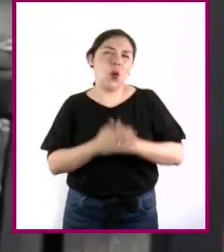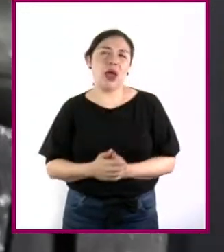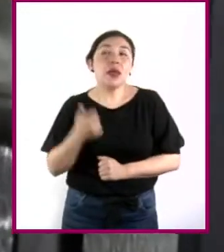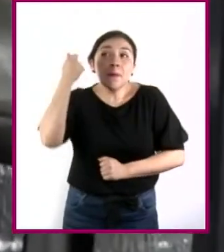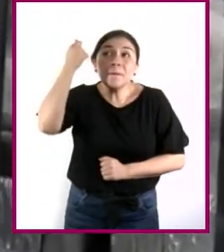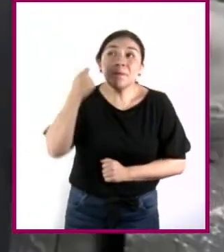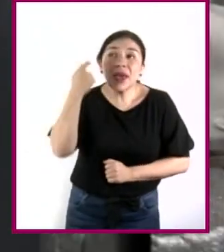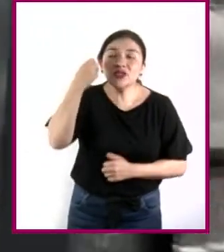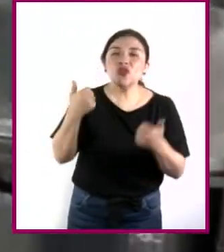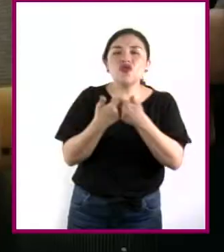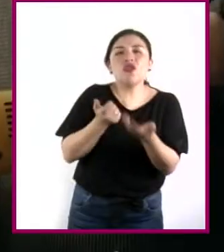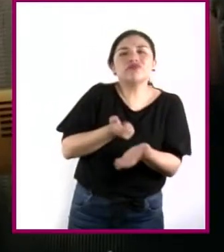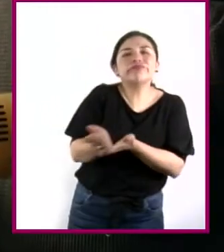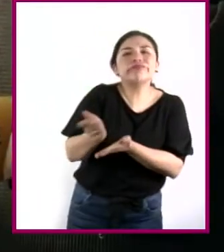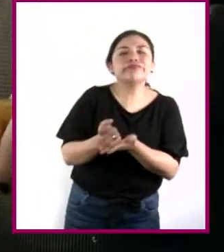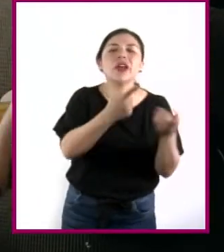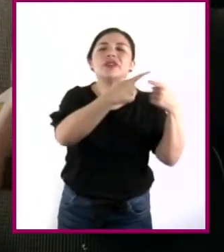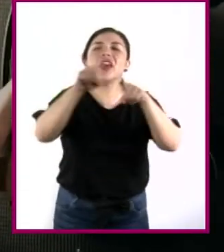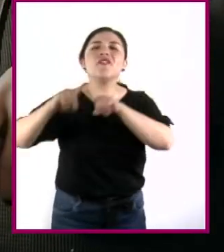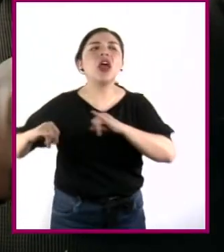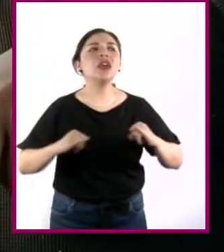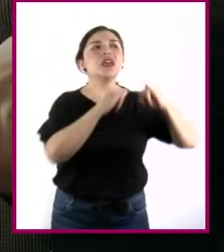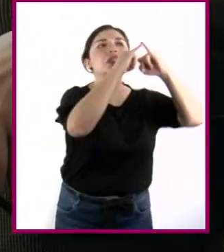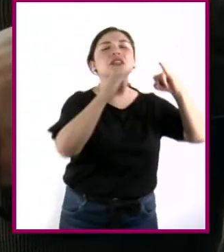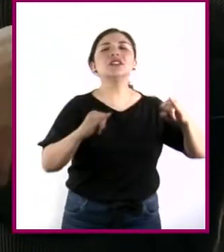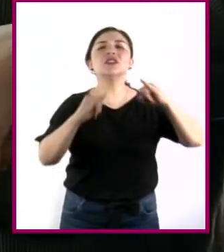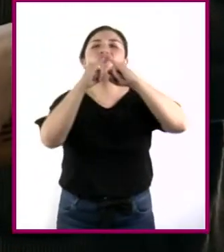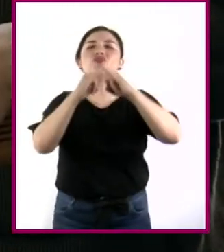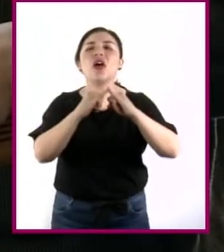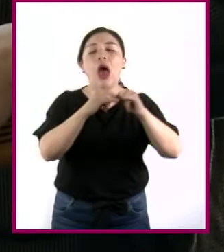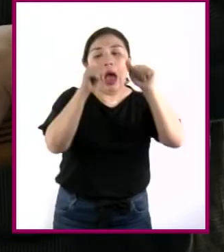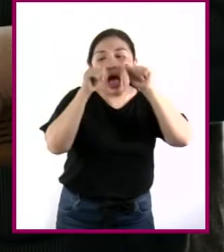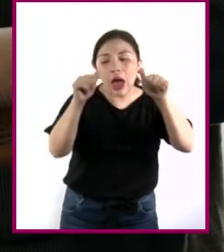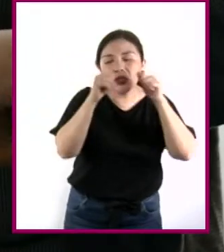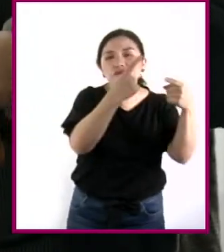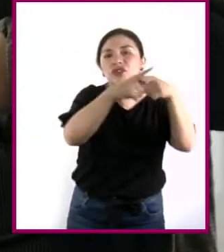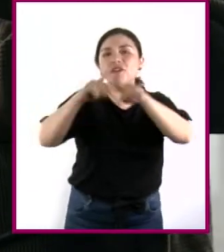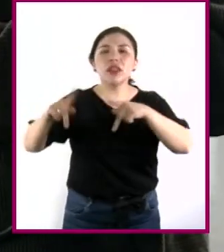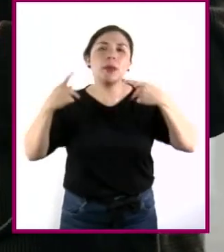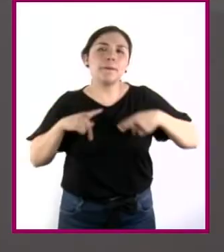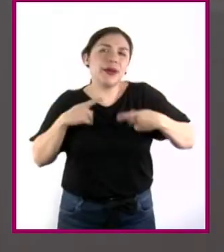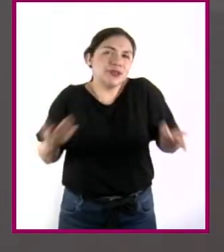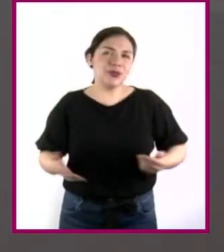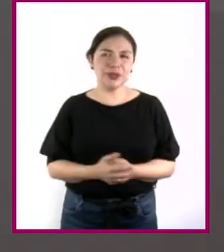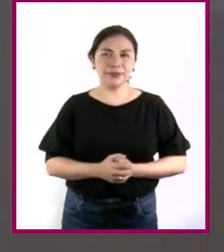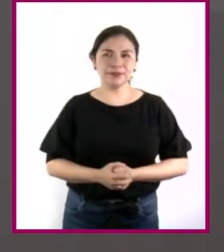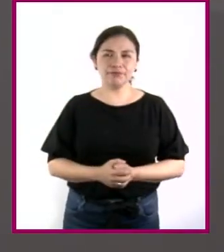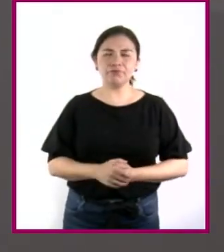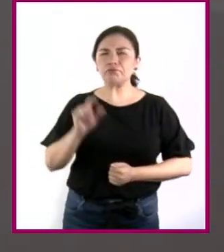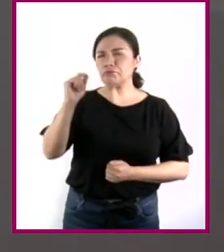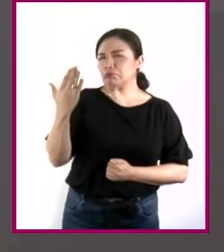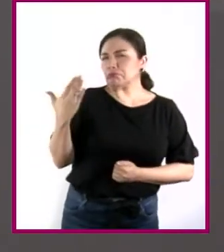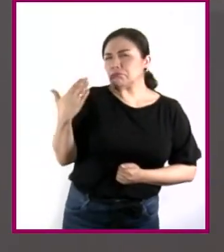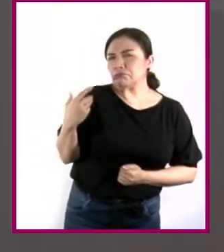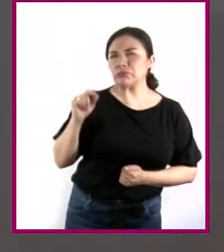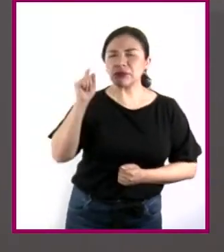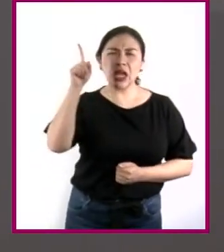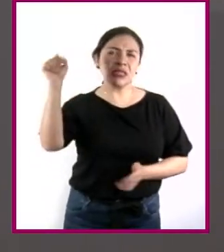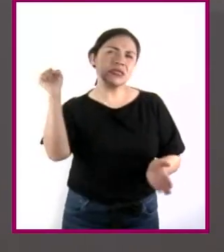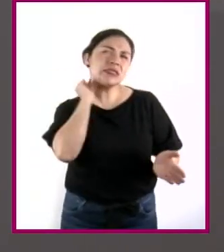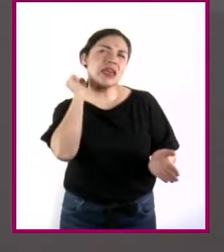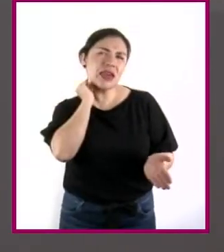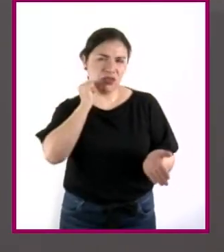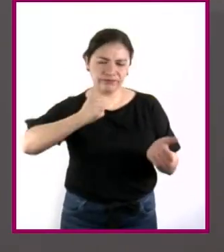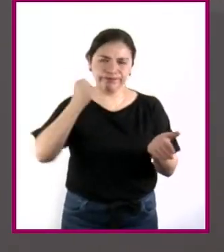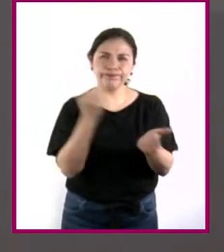pensiones se otorgan a través de diversas instituciones que atienden a diferentes poblaciones. Recientemente, el Senado de